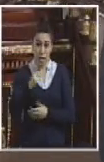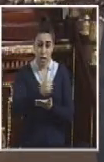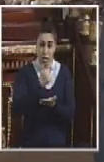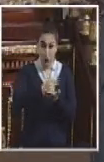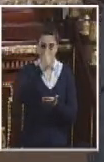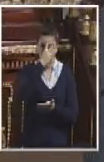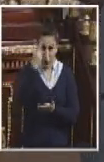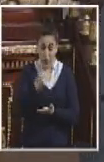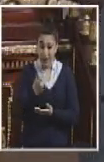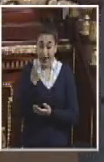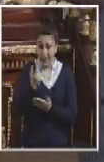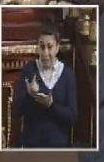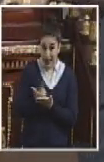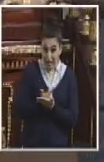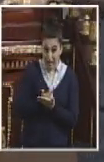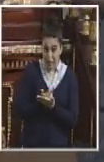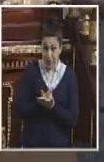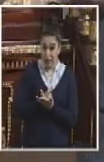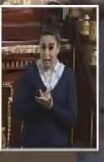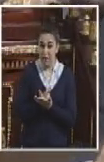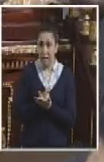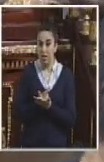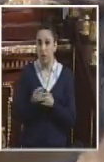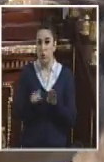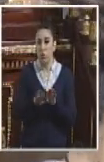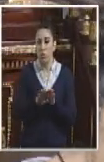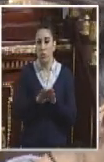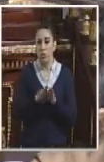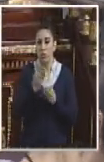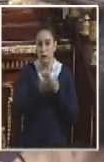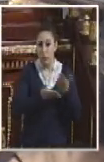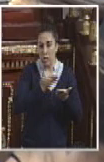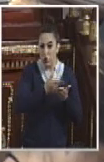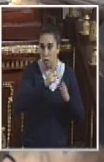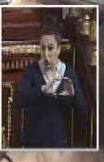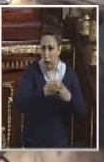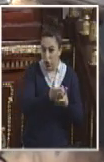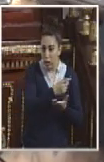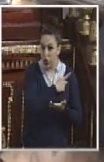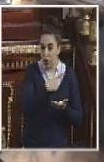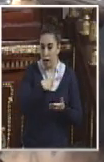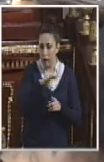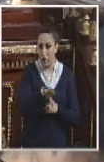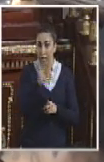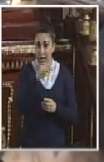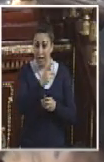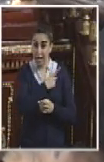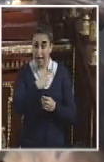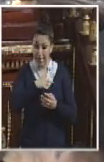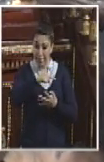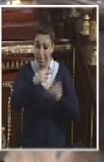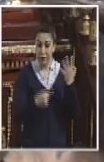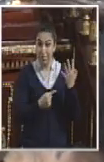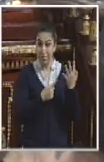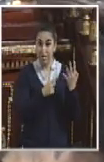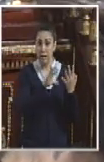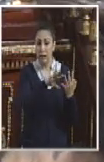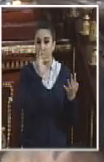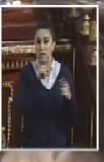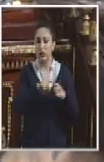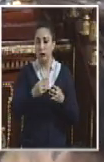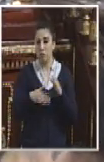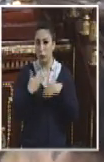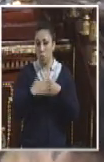Este comunicado realmente es una solicitud a este Congreso para que designe dentro de esa terna al titular de dicha